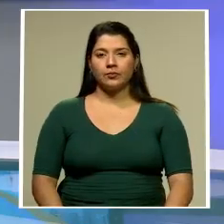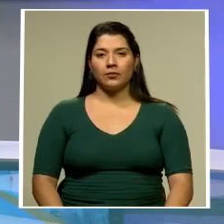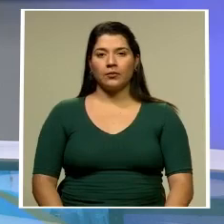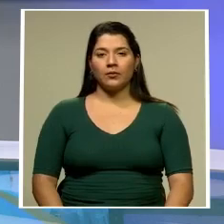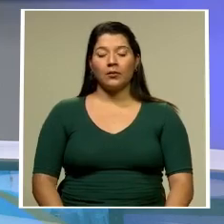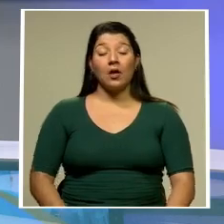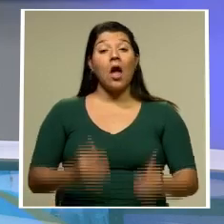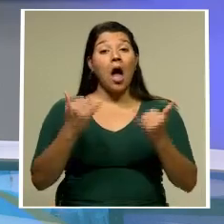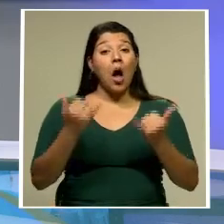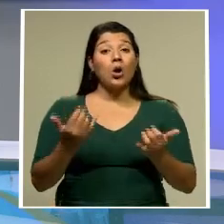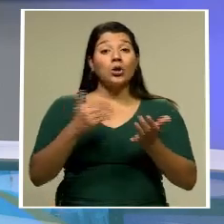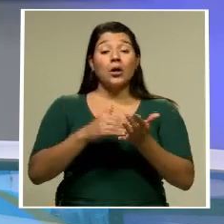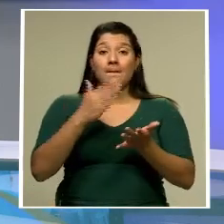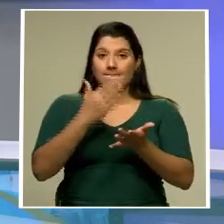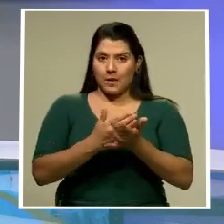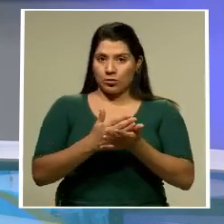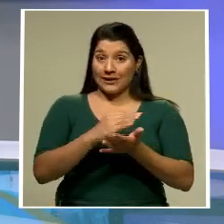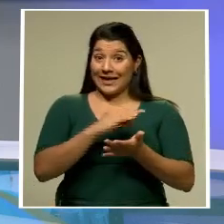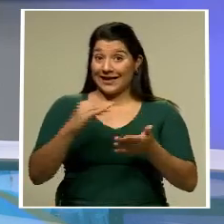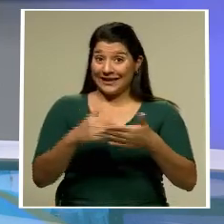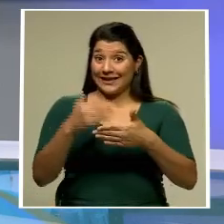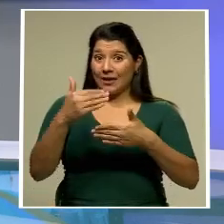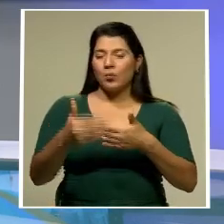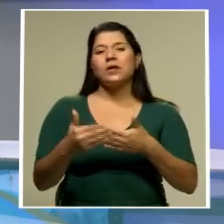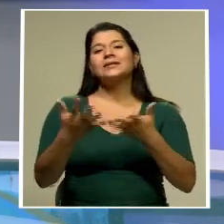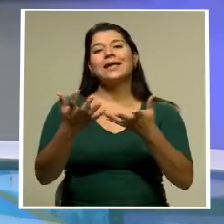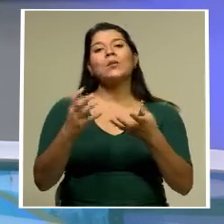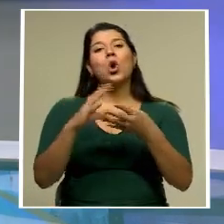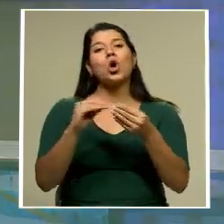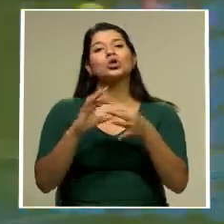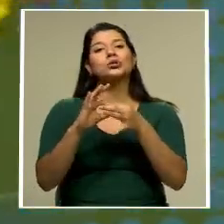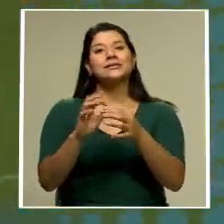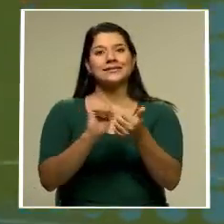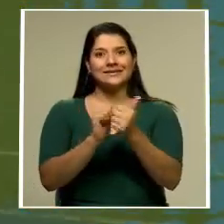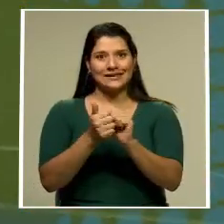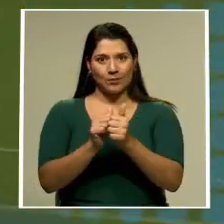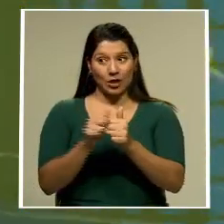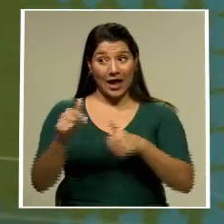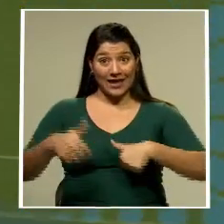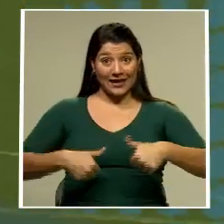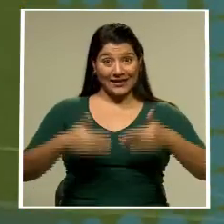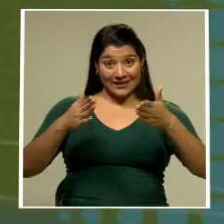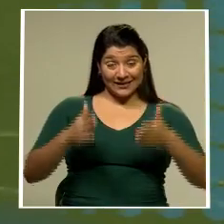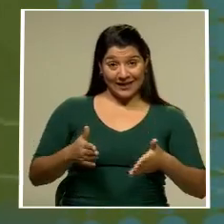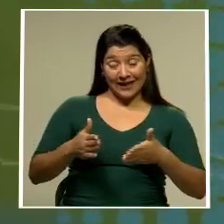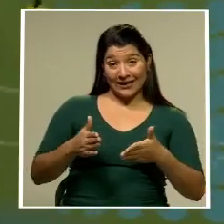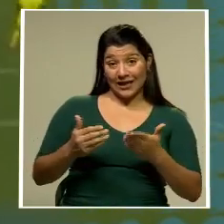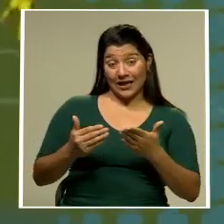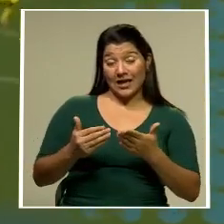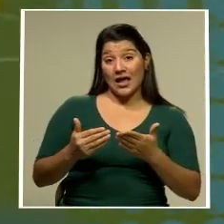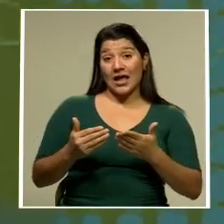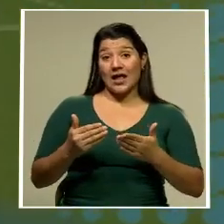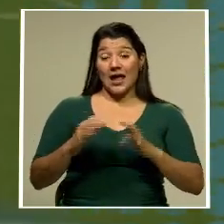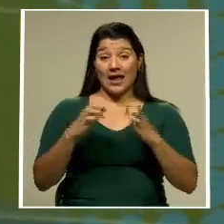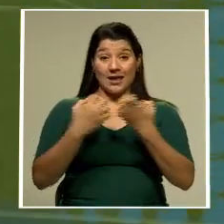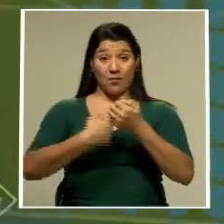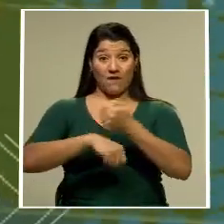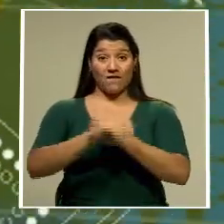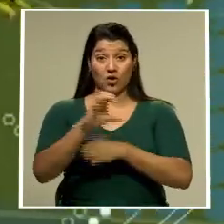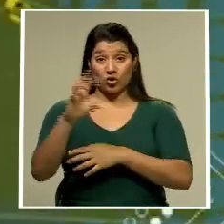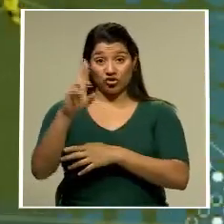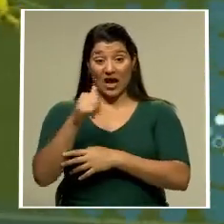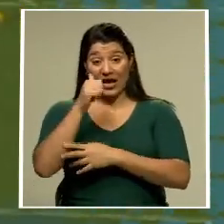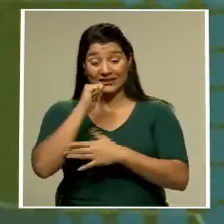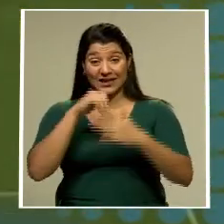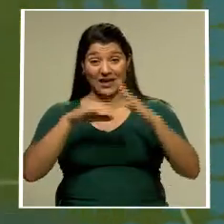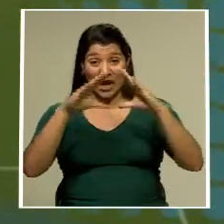Vamos a hacer una nueva pausa y al volver venimos con los deportes, en donde el técnico Fernández Suárez hizo pocos cambios anoche